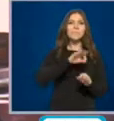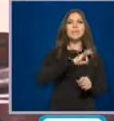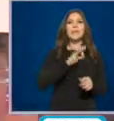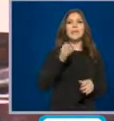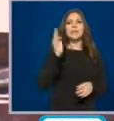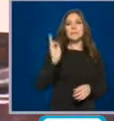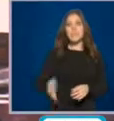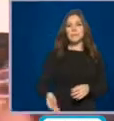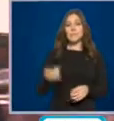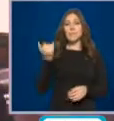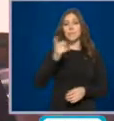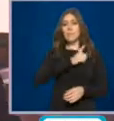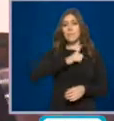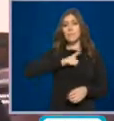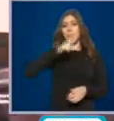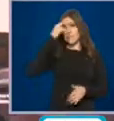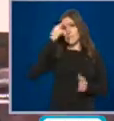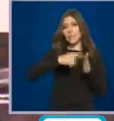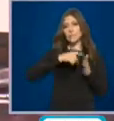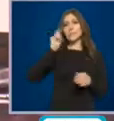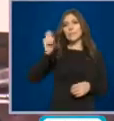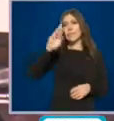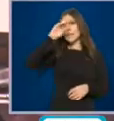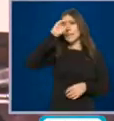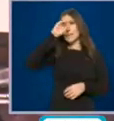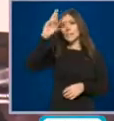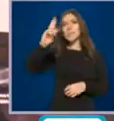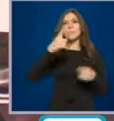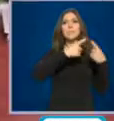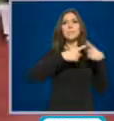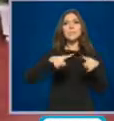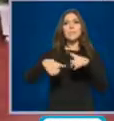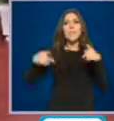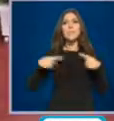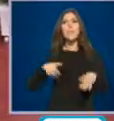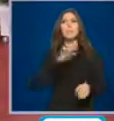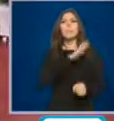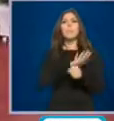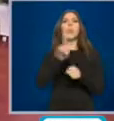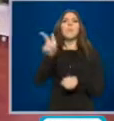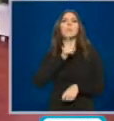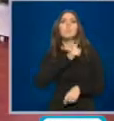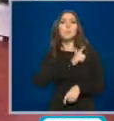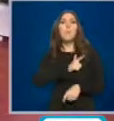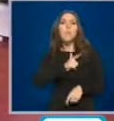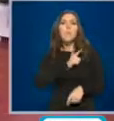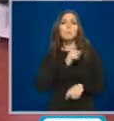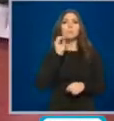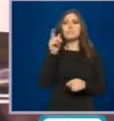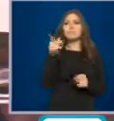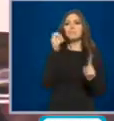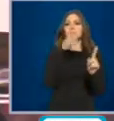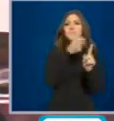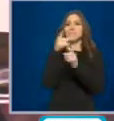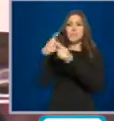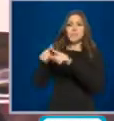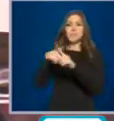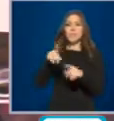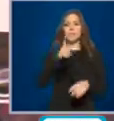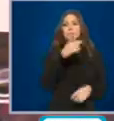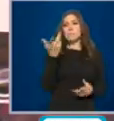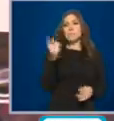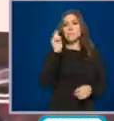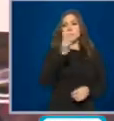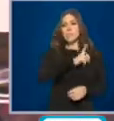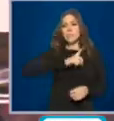para cualquier persona hacia cualquier otra persona, sea cual sea su orientación, su actitud, en fin, yo creo que el respeto y la